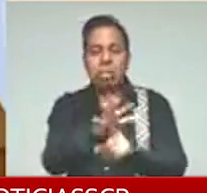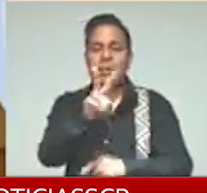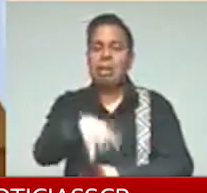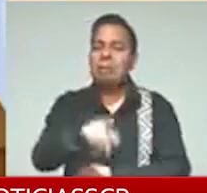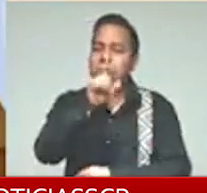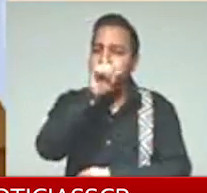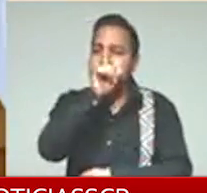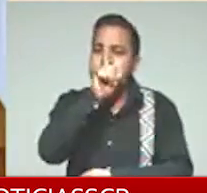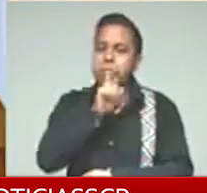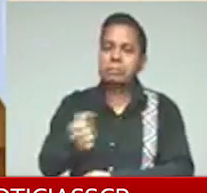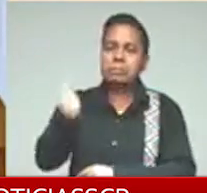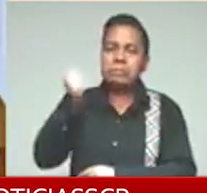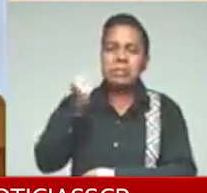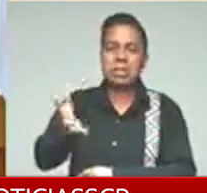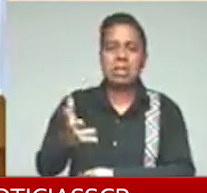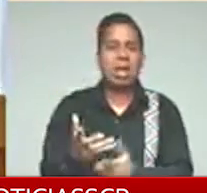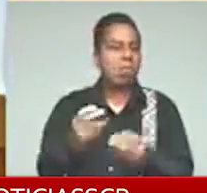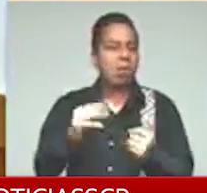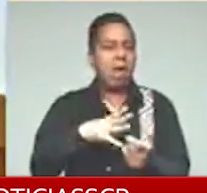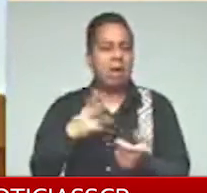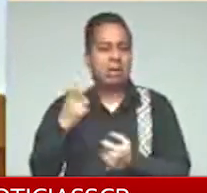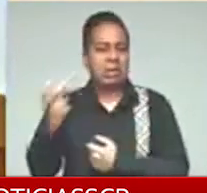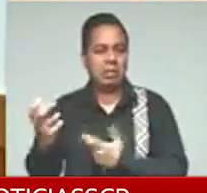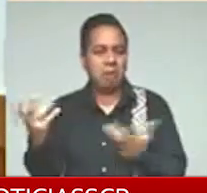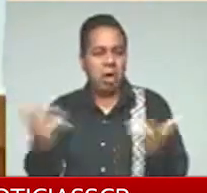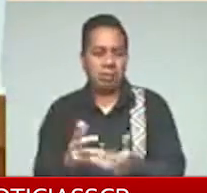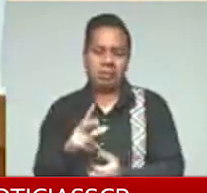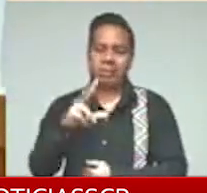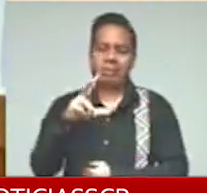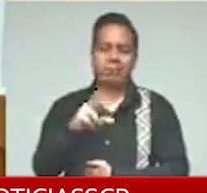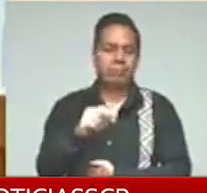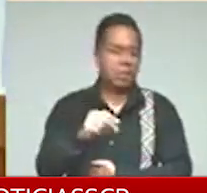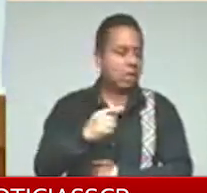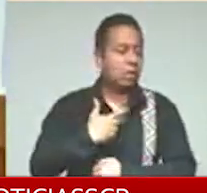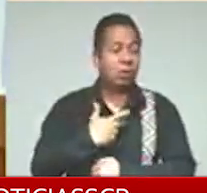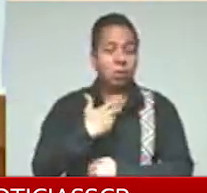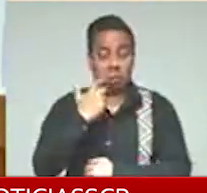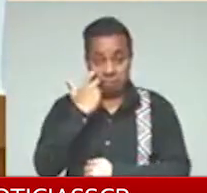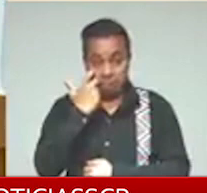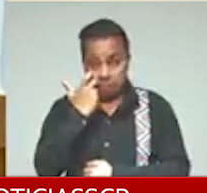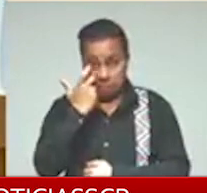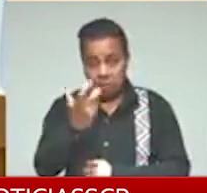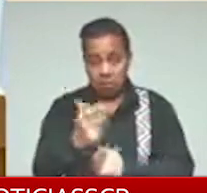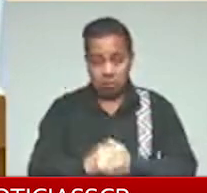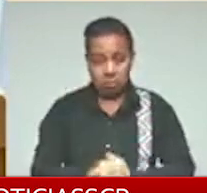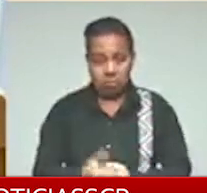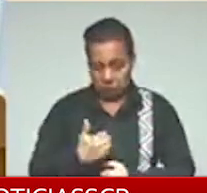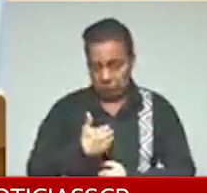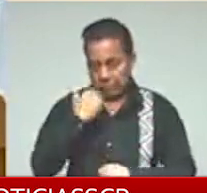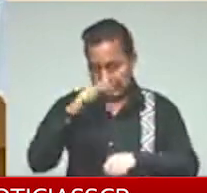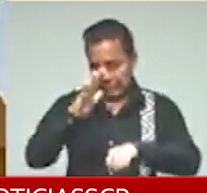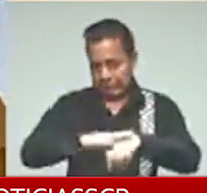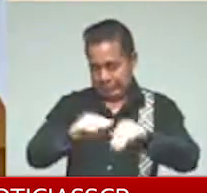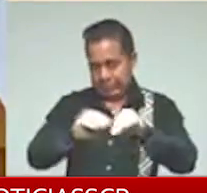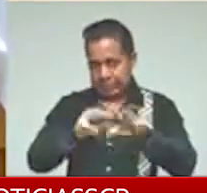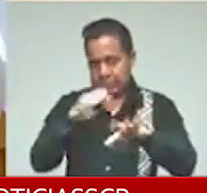Mentira. No hubo tales acciones y quiero dejar muy